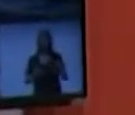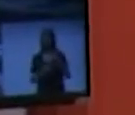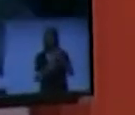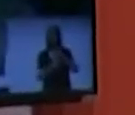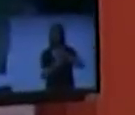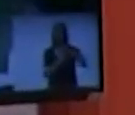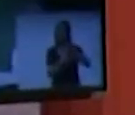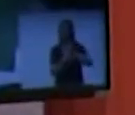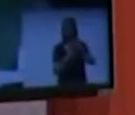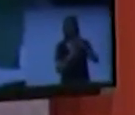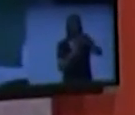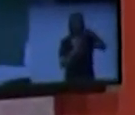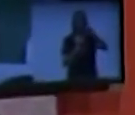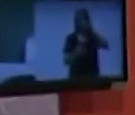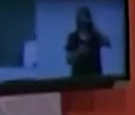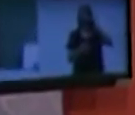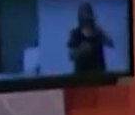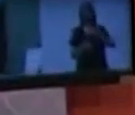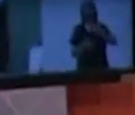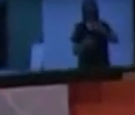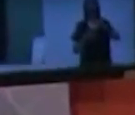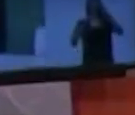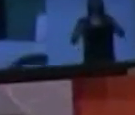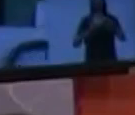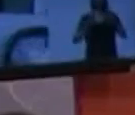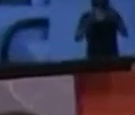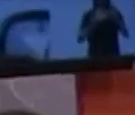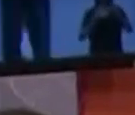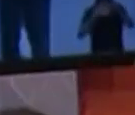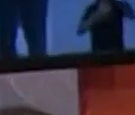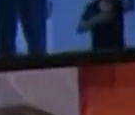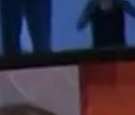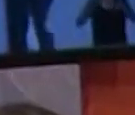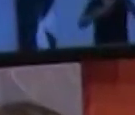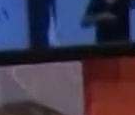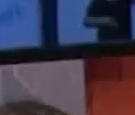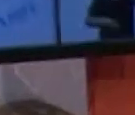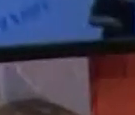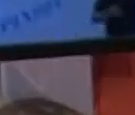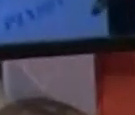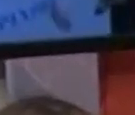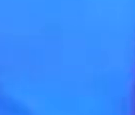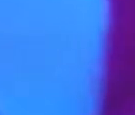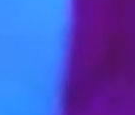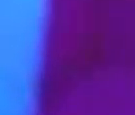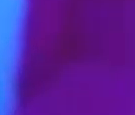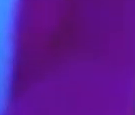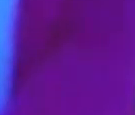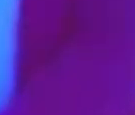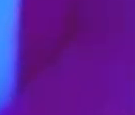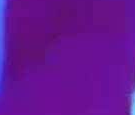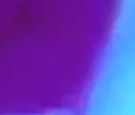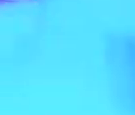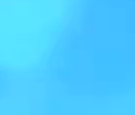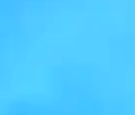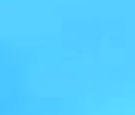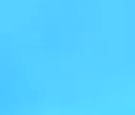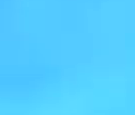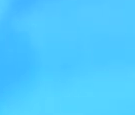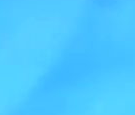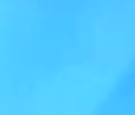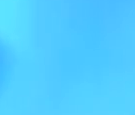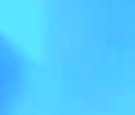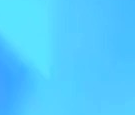padres. En cuanto a padres se refiere, en cuanto a docentes, nosotros sí cumplimos con eso. Y lo que tiene que ver con los niños de 12 a 17